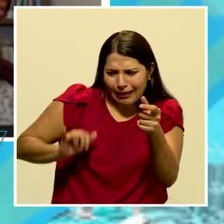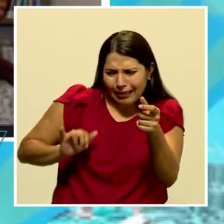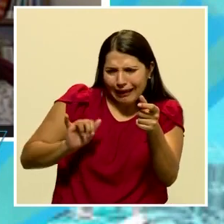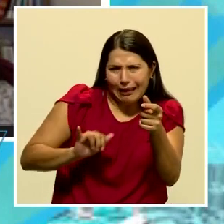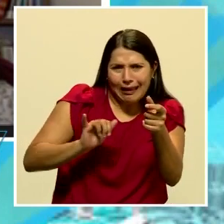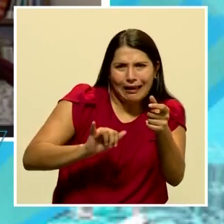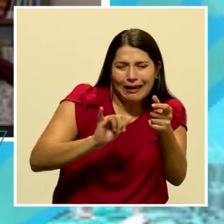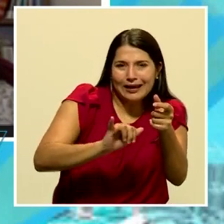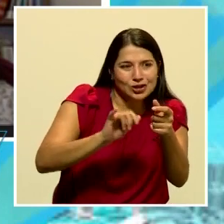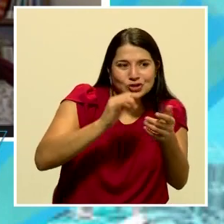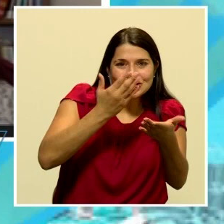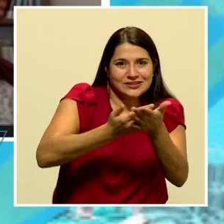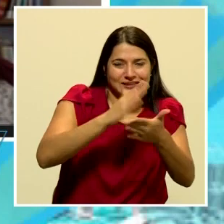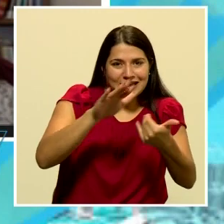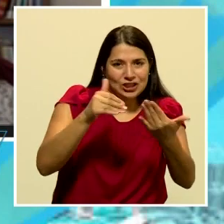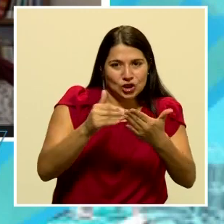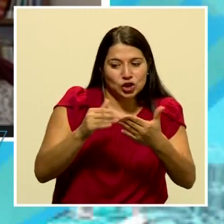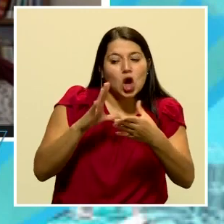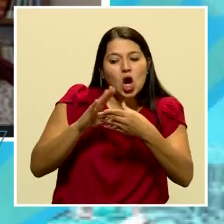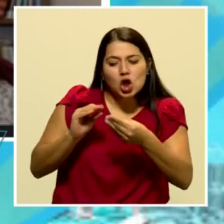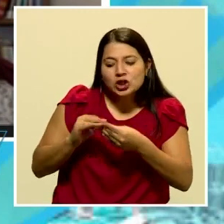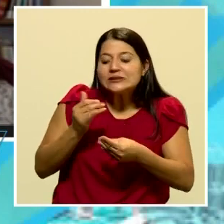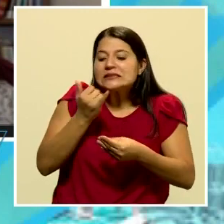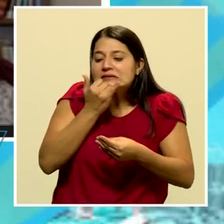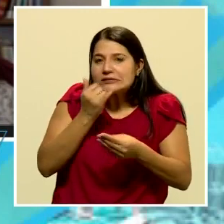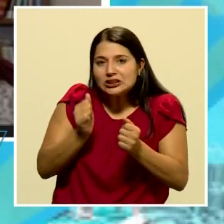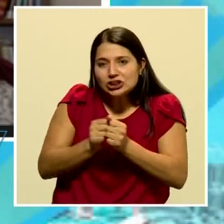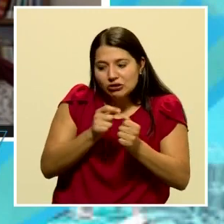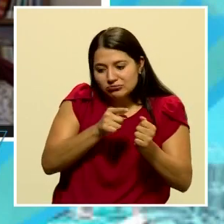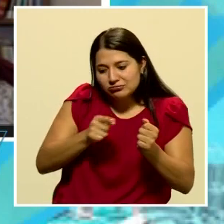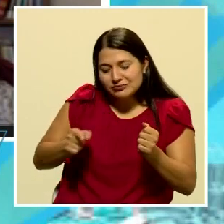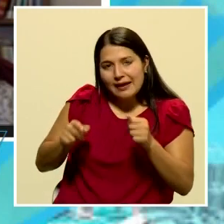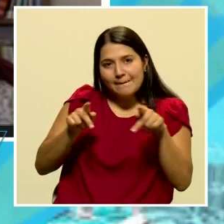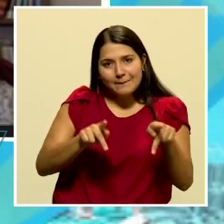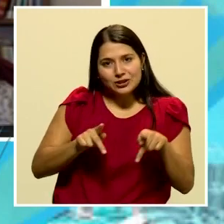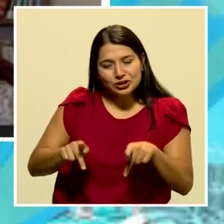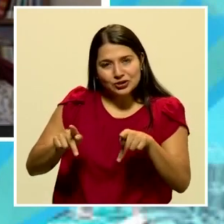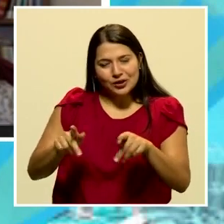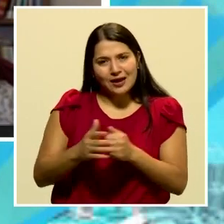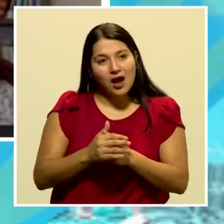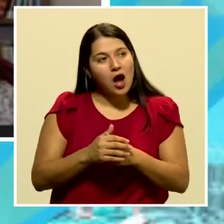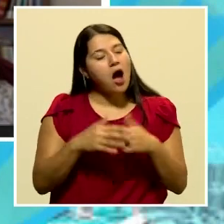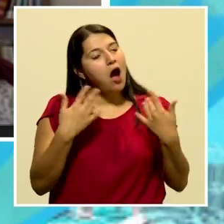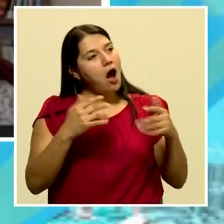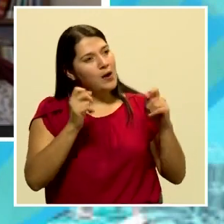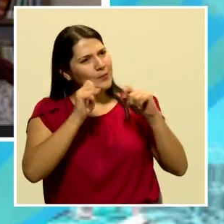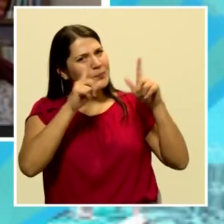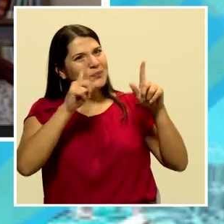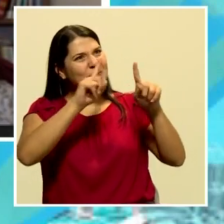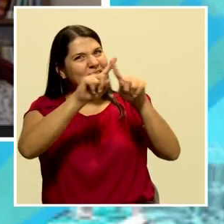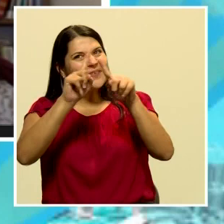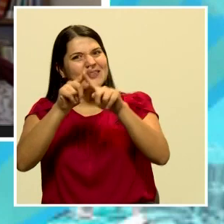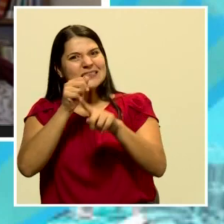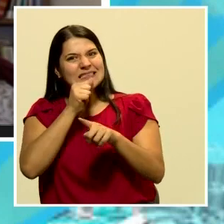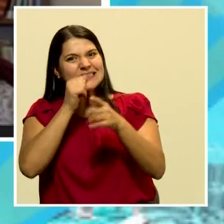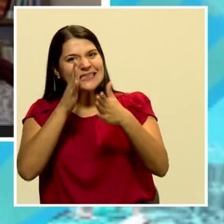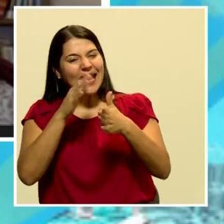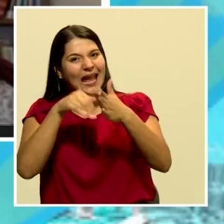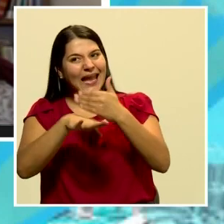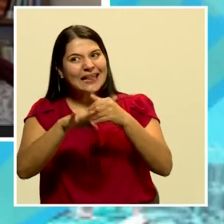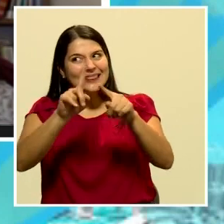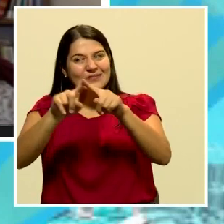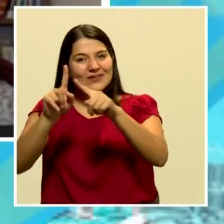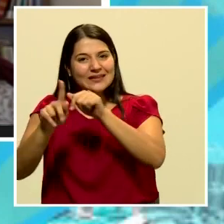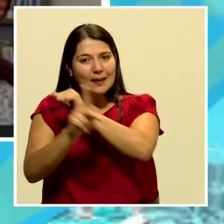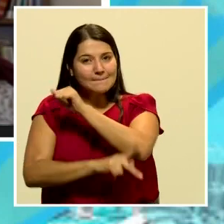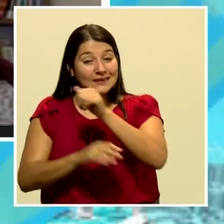especial de Migrantes de Otro Mundo. Impresionante, unieron el trabajo de reporteros en distintos países de América